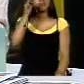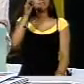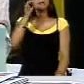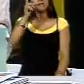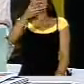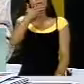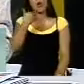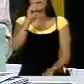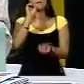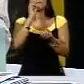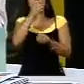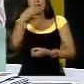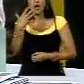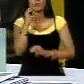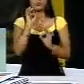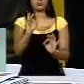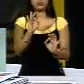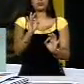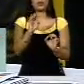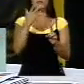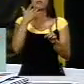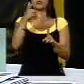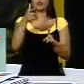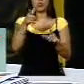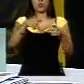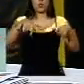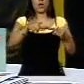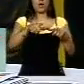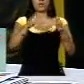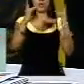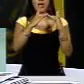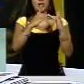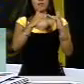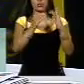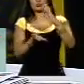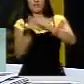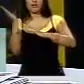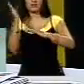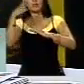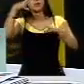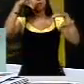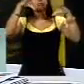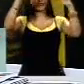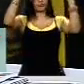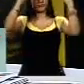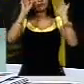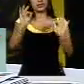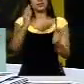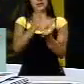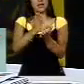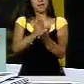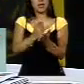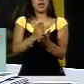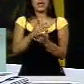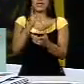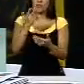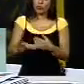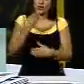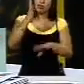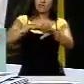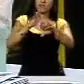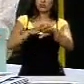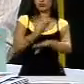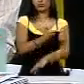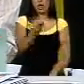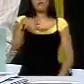habitación. Esos son mensajes que siempre es bueno recordarlo, porque hay gente que cree que la emergencia eléctrica terminó